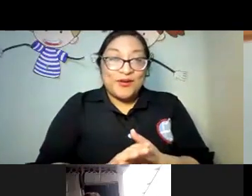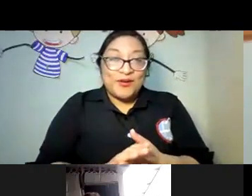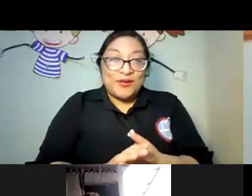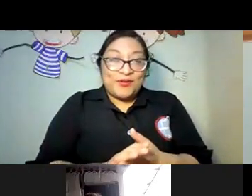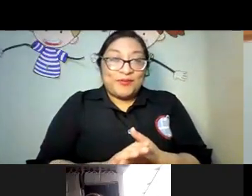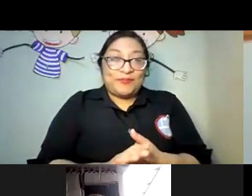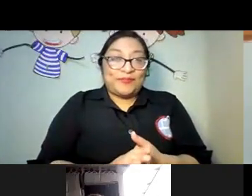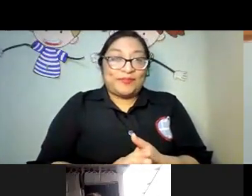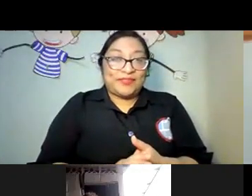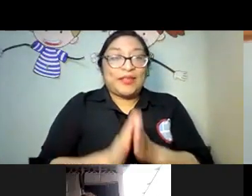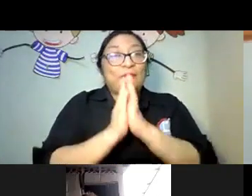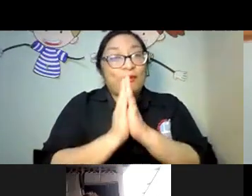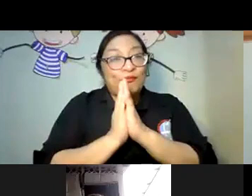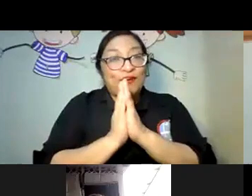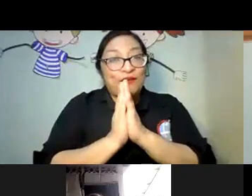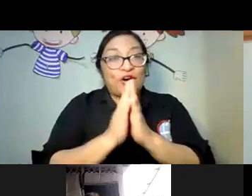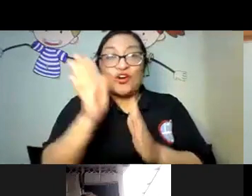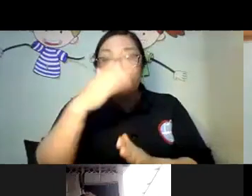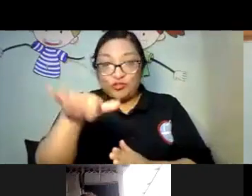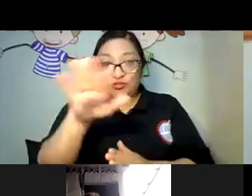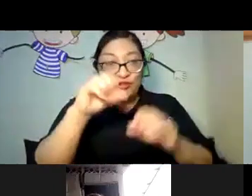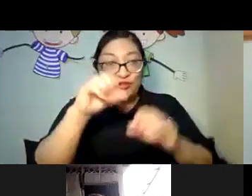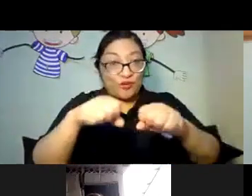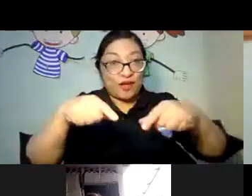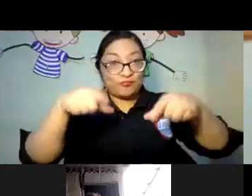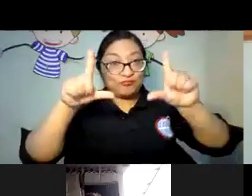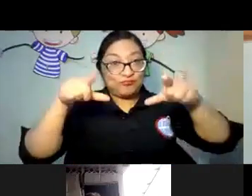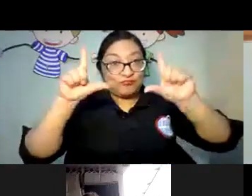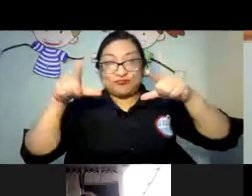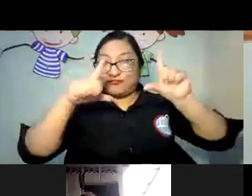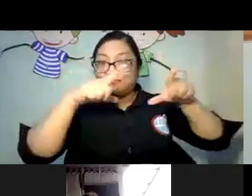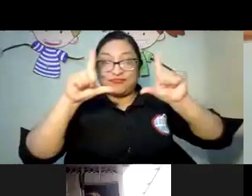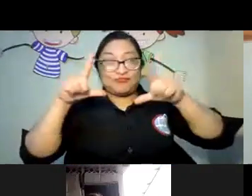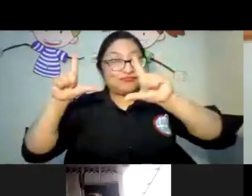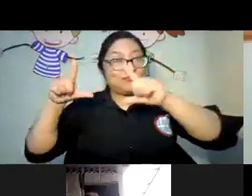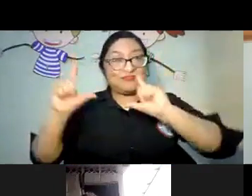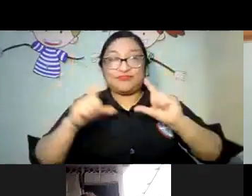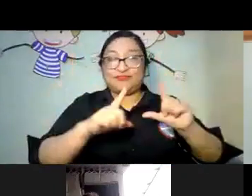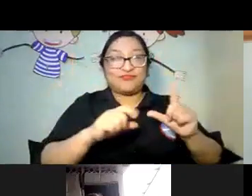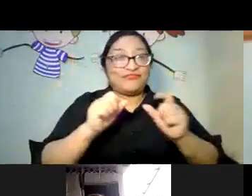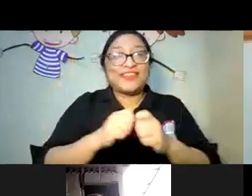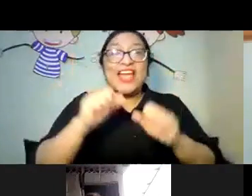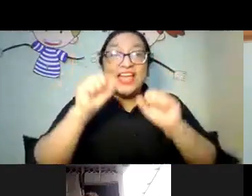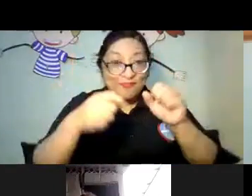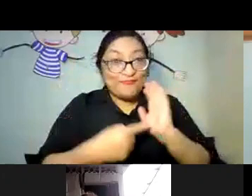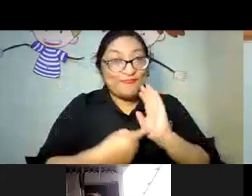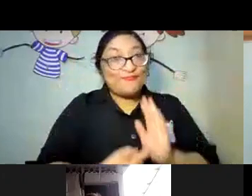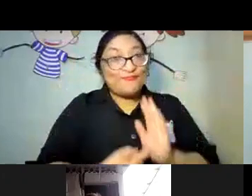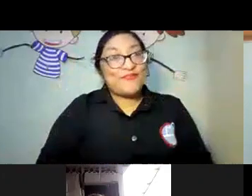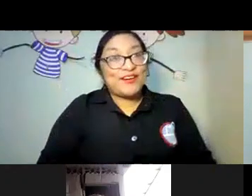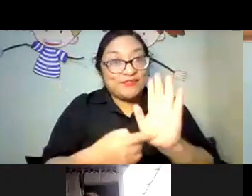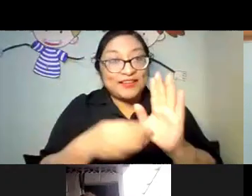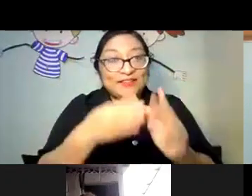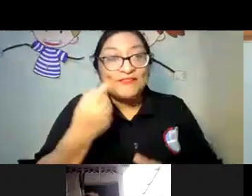que le hacemos la cordial invitación para que todos puedan encender su cámara y brindarnos esa sonrisa hermosa que cada uno de